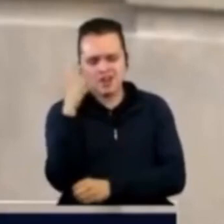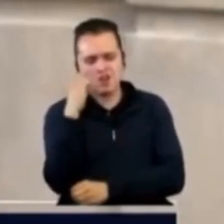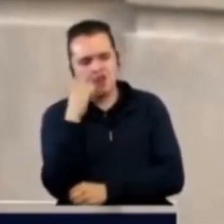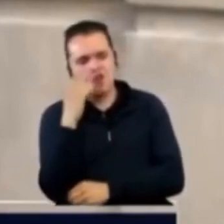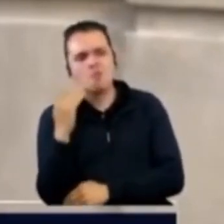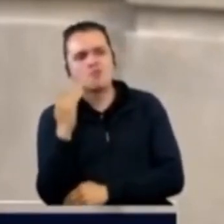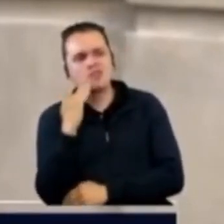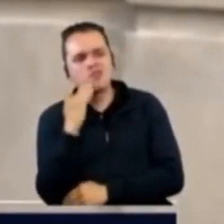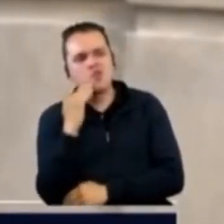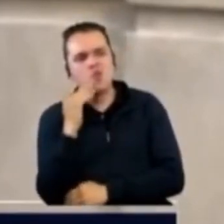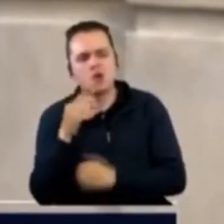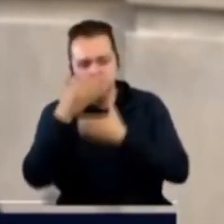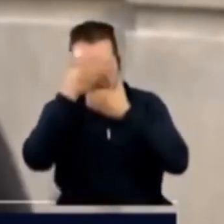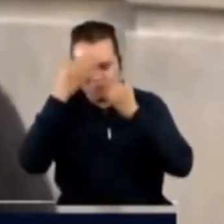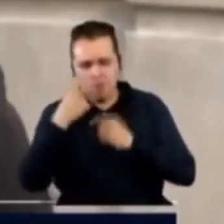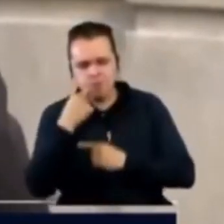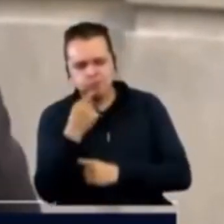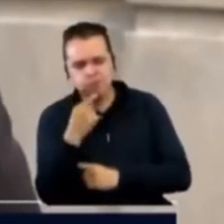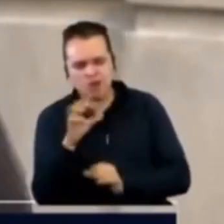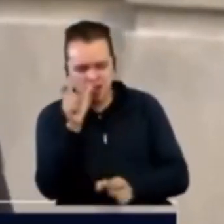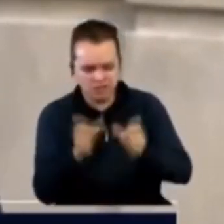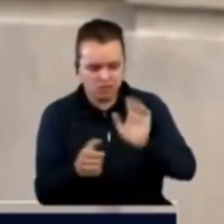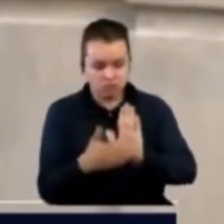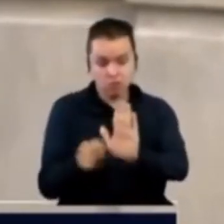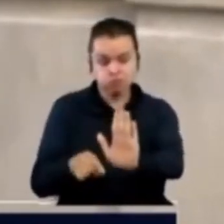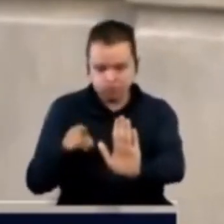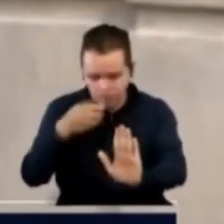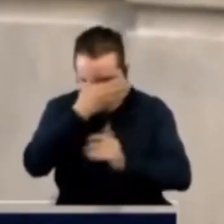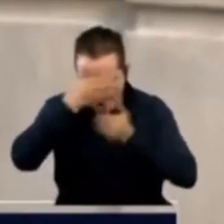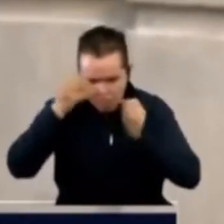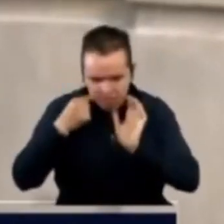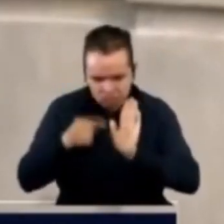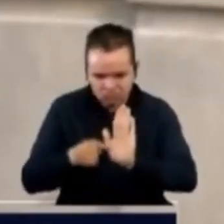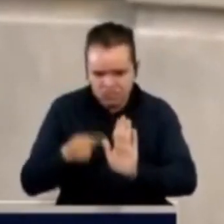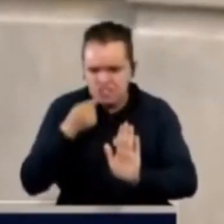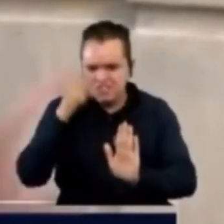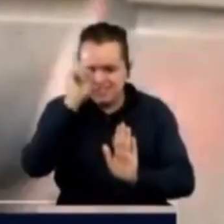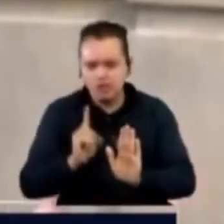¿Desde cuándo los bandidos son los que ponen la agenda? ¿Desde cuándo los bandidos son los que